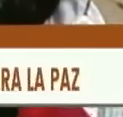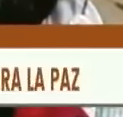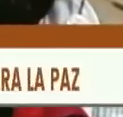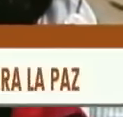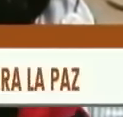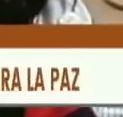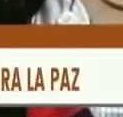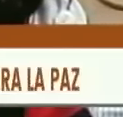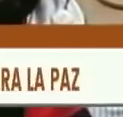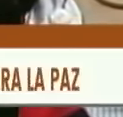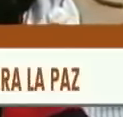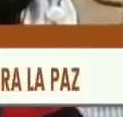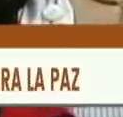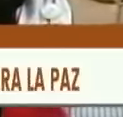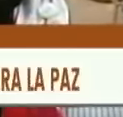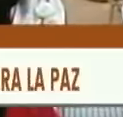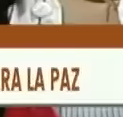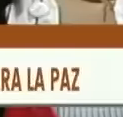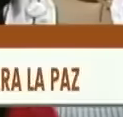6 por 3, 18, más 4, 22.